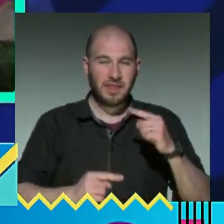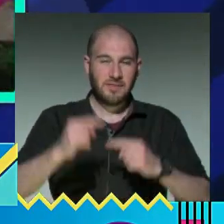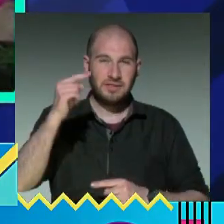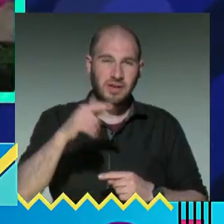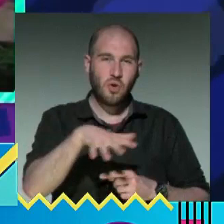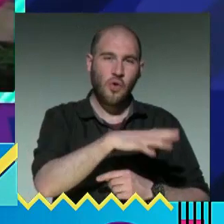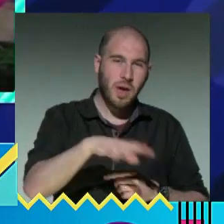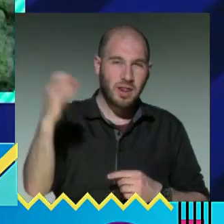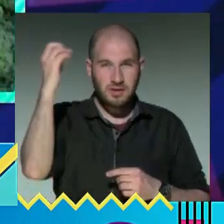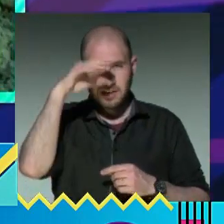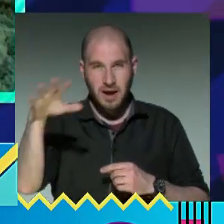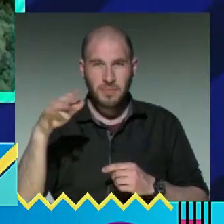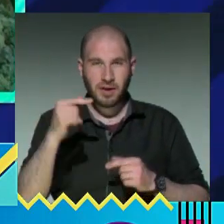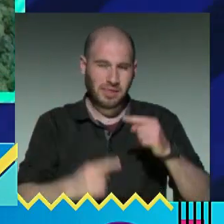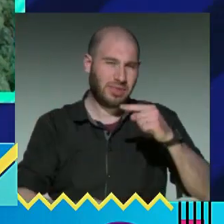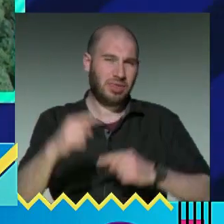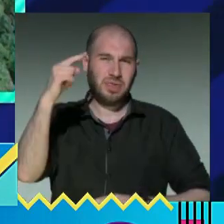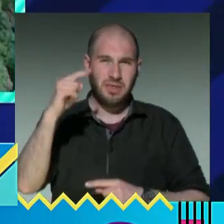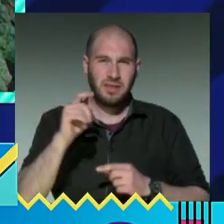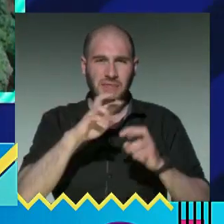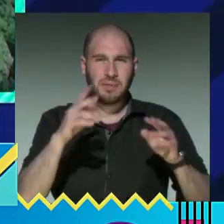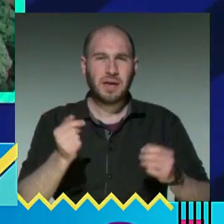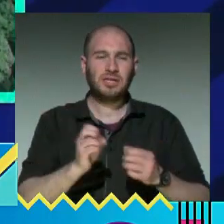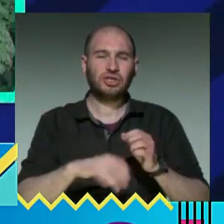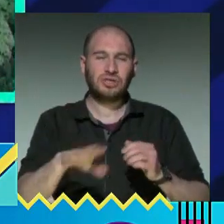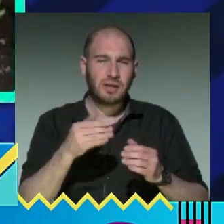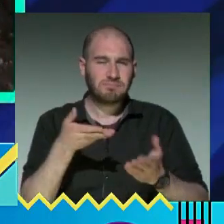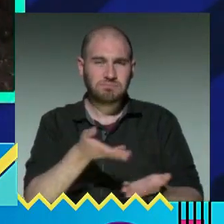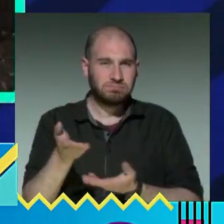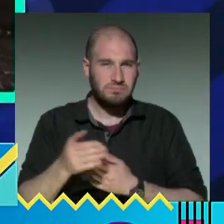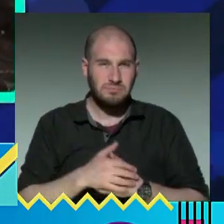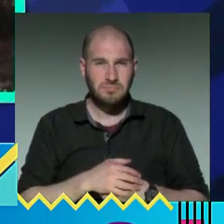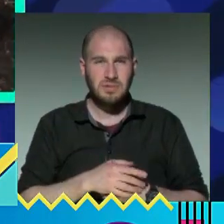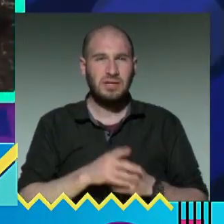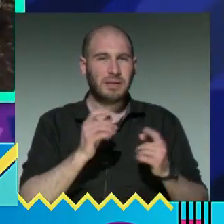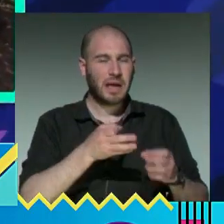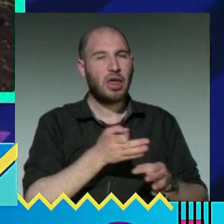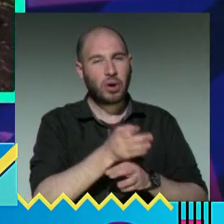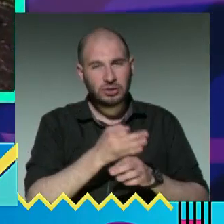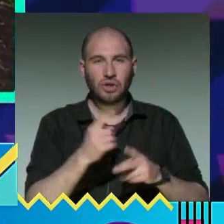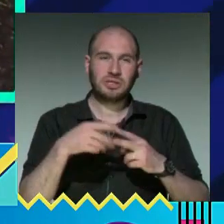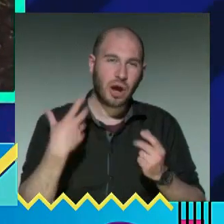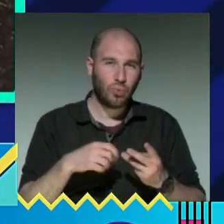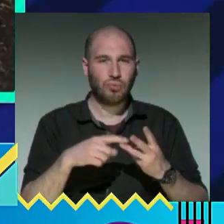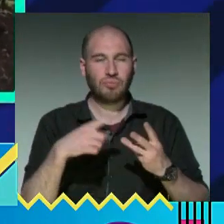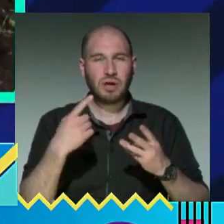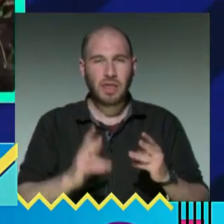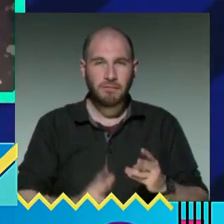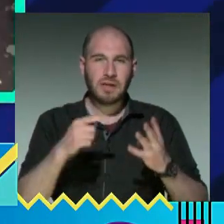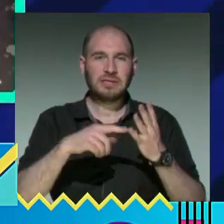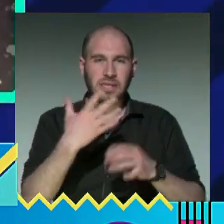lo urbano y lo rural es muy grande en cuanto al equipamiento social. Básicamente Todo. educación, Sí, salud,